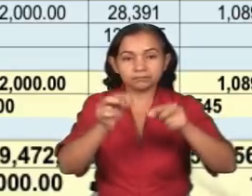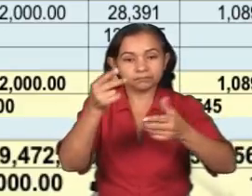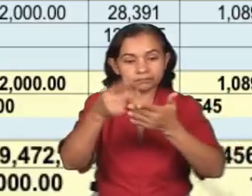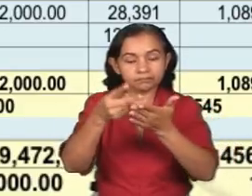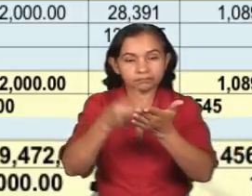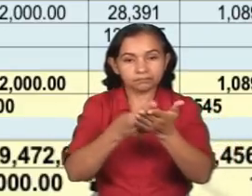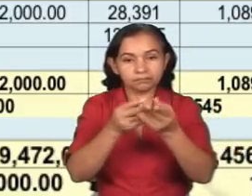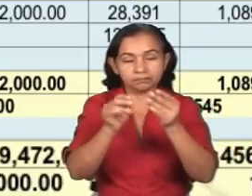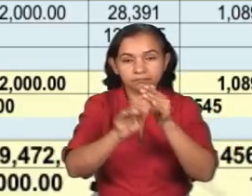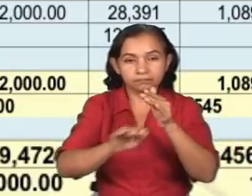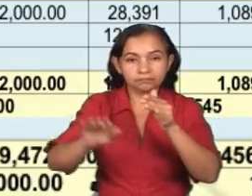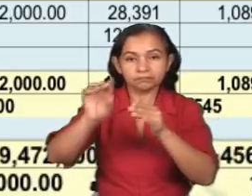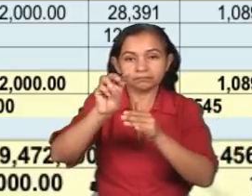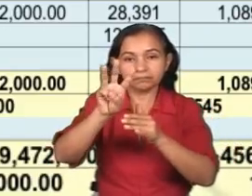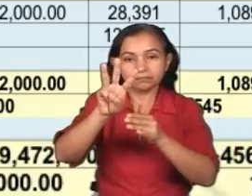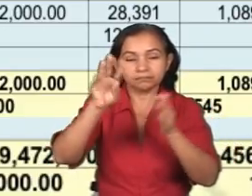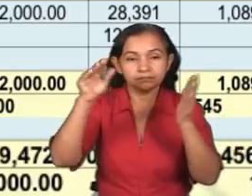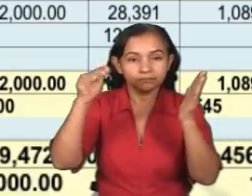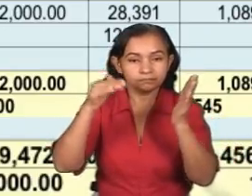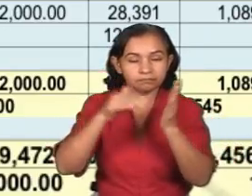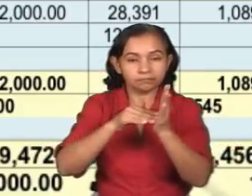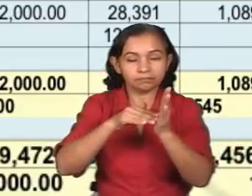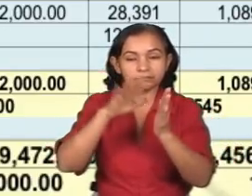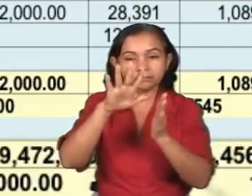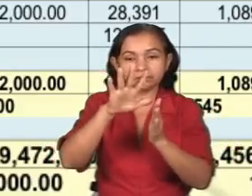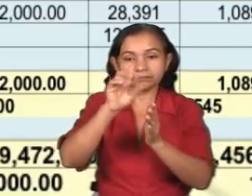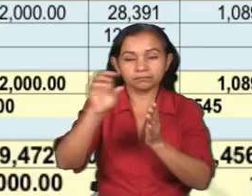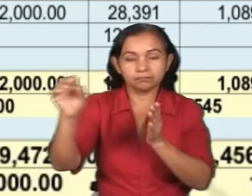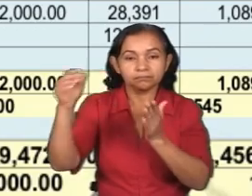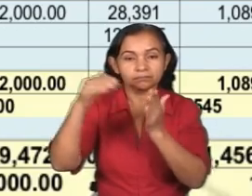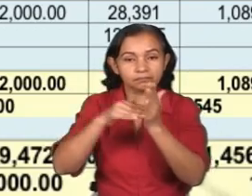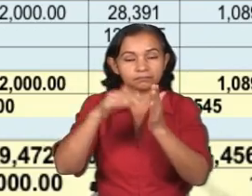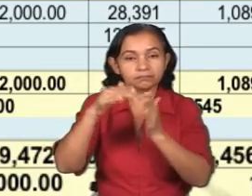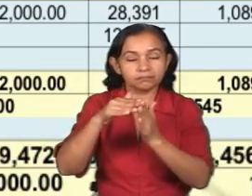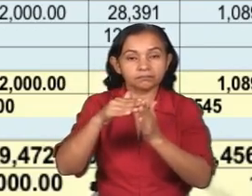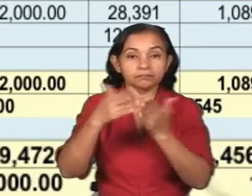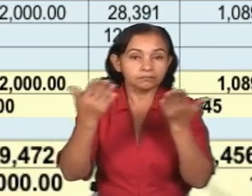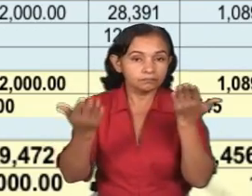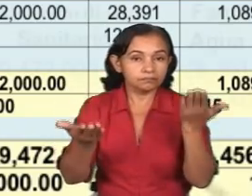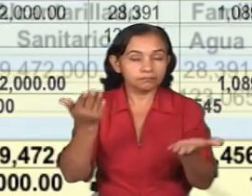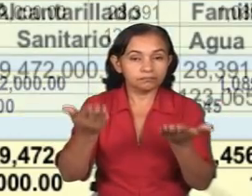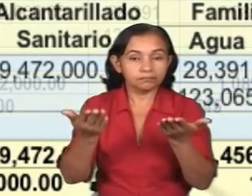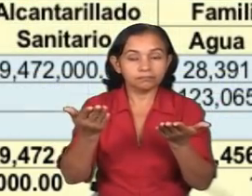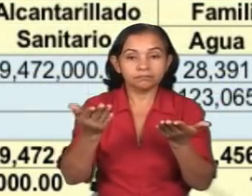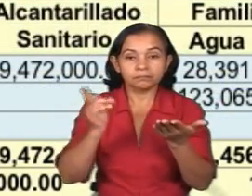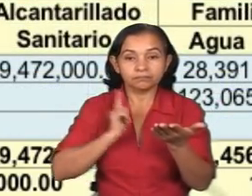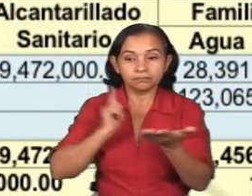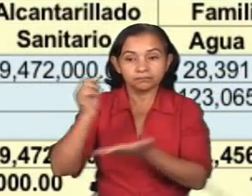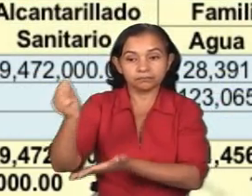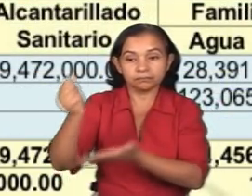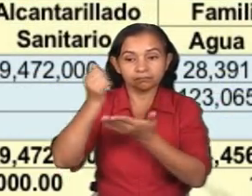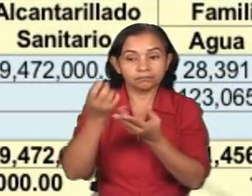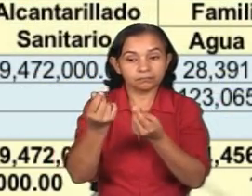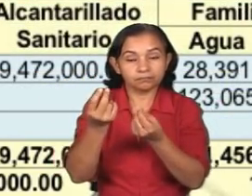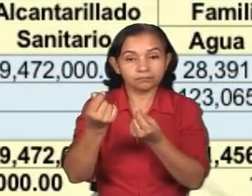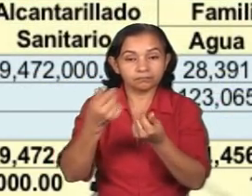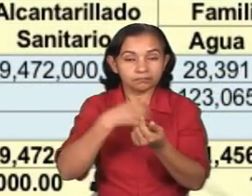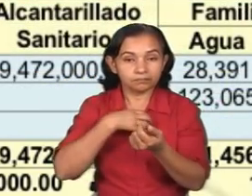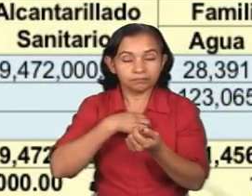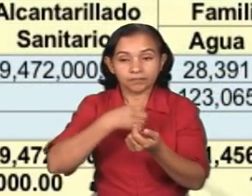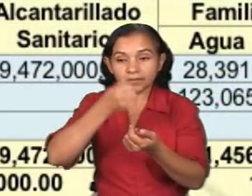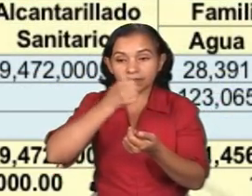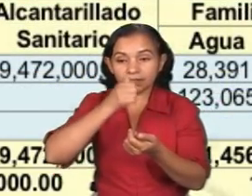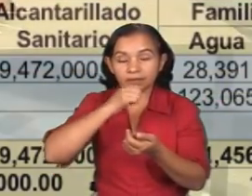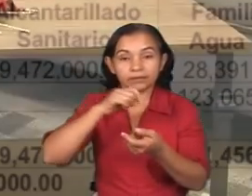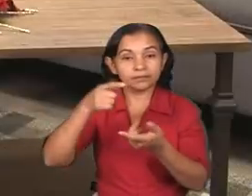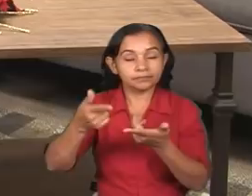estará sobrepasando los 3.500 millones al final del próximo año, Dios mediante. Por la captación de recursos, pero además que cuando